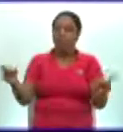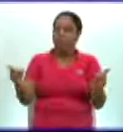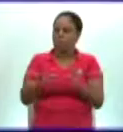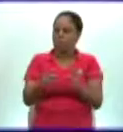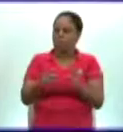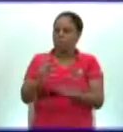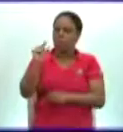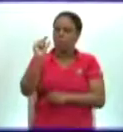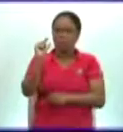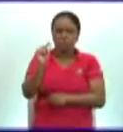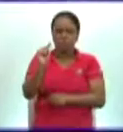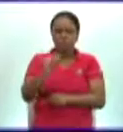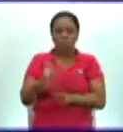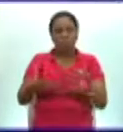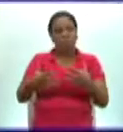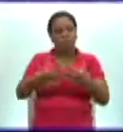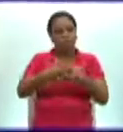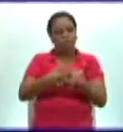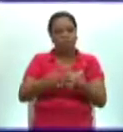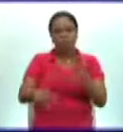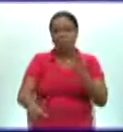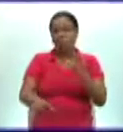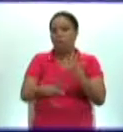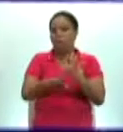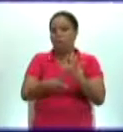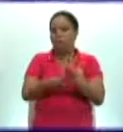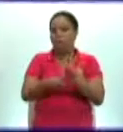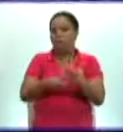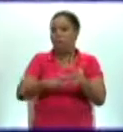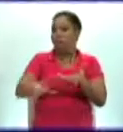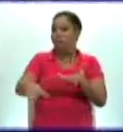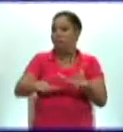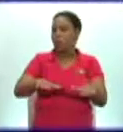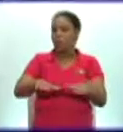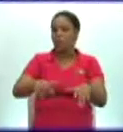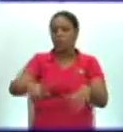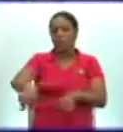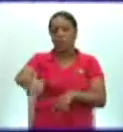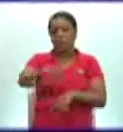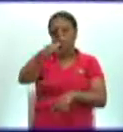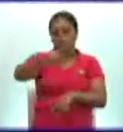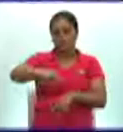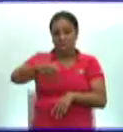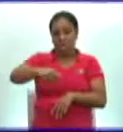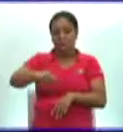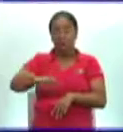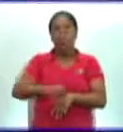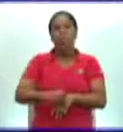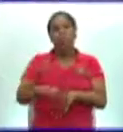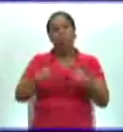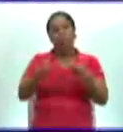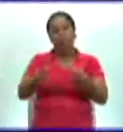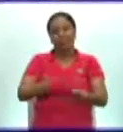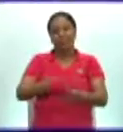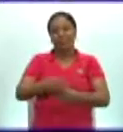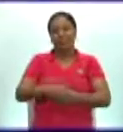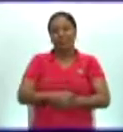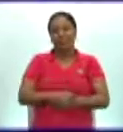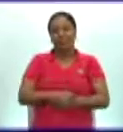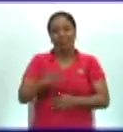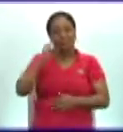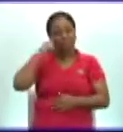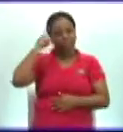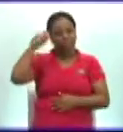lo relacionado con las leyes del movimiento que ustedes hasta el momento han recibido. Observemos el